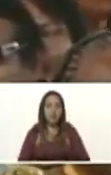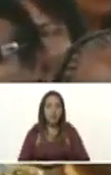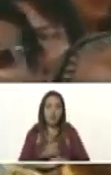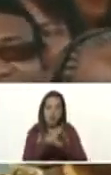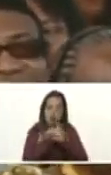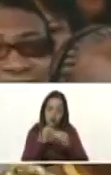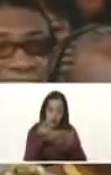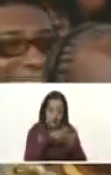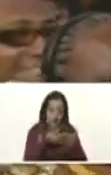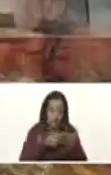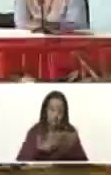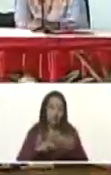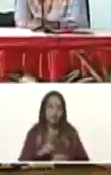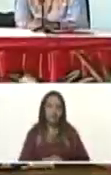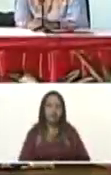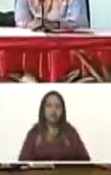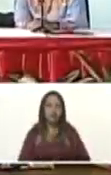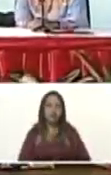leer.